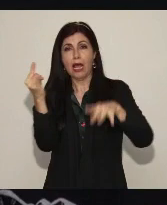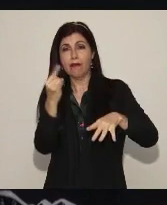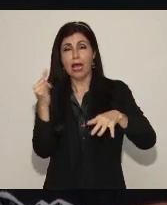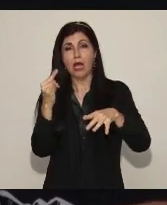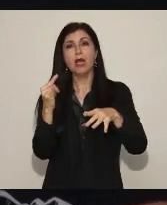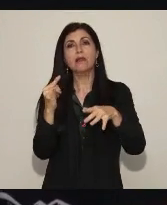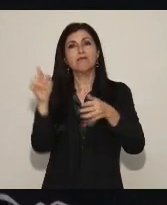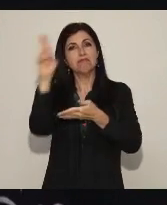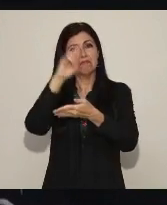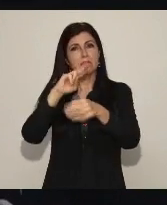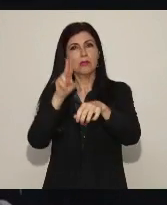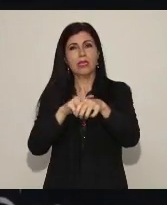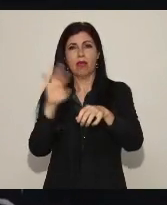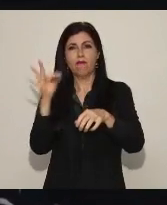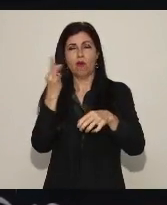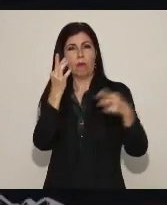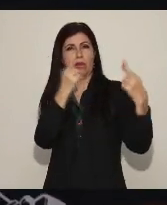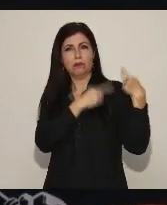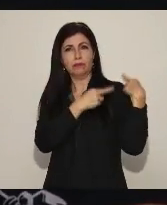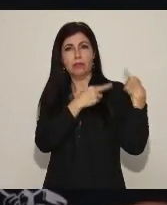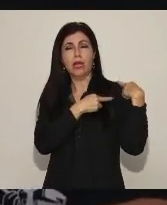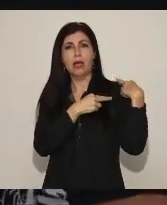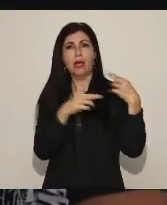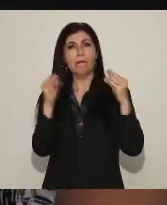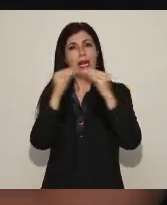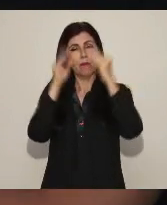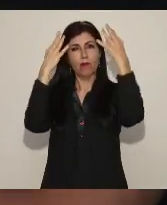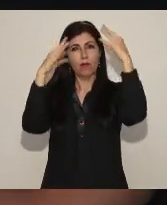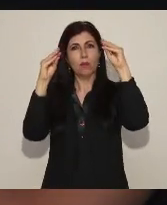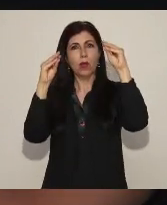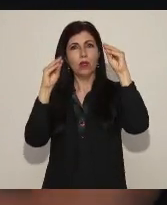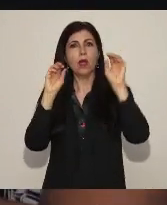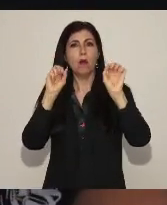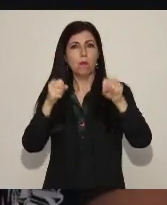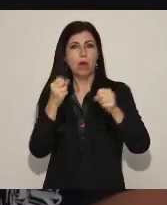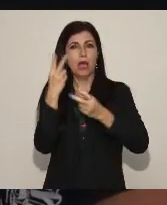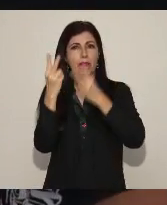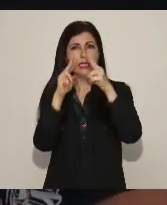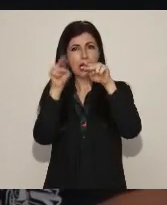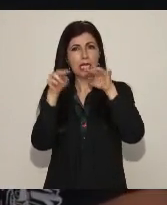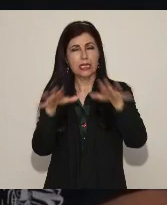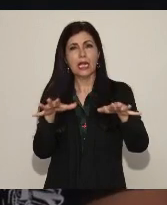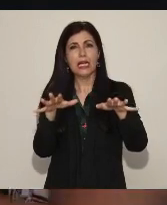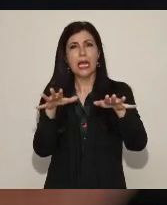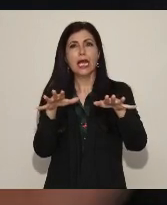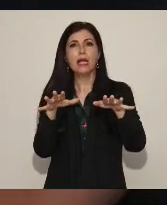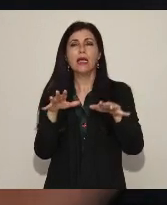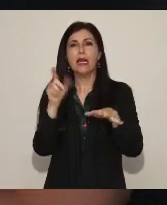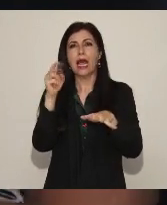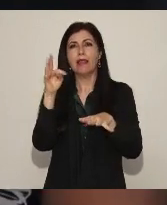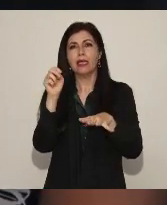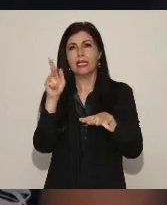seguir utilizando esta red académica de forma responsable. Para más información,